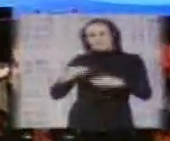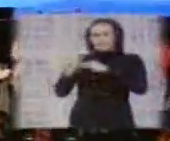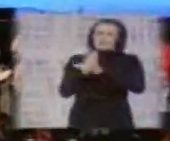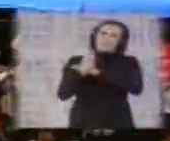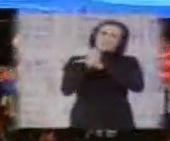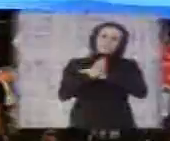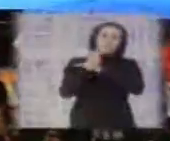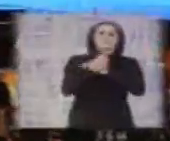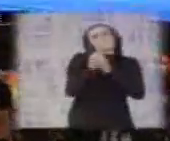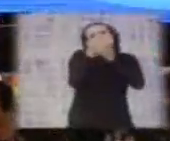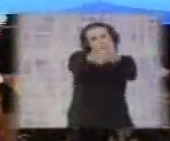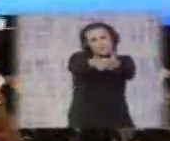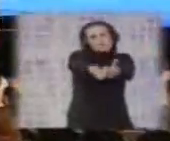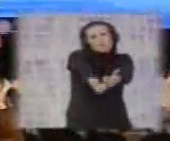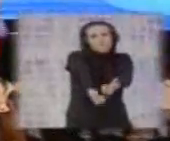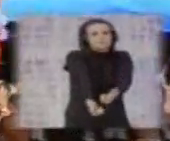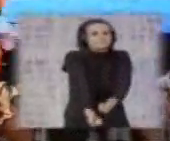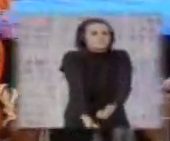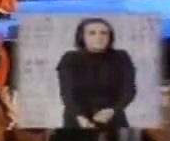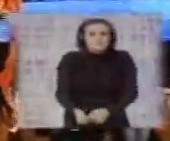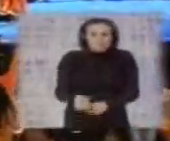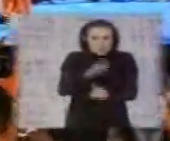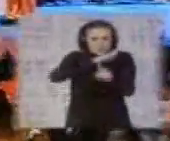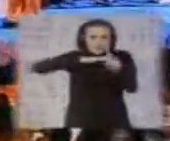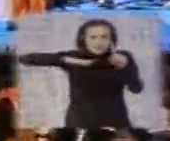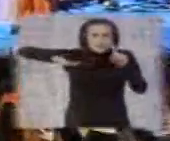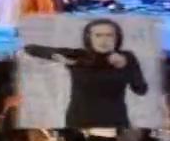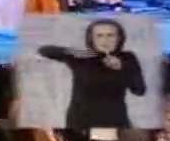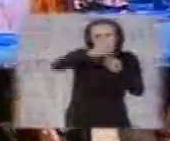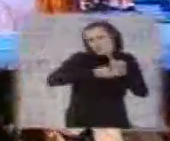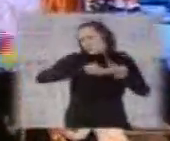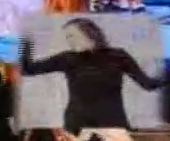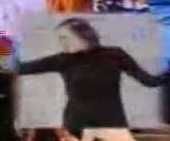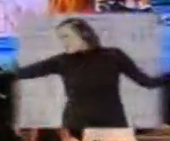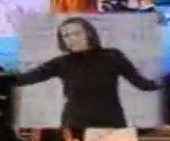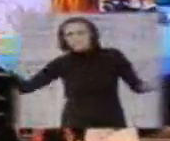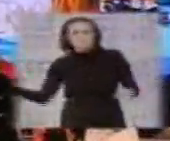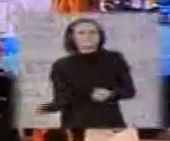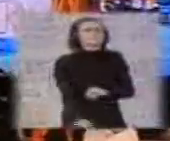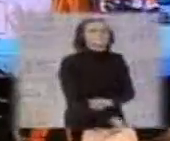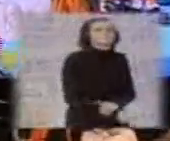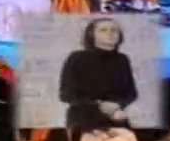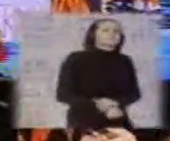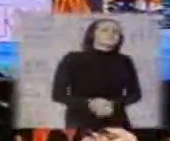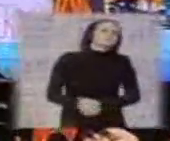por favor, contaminación fuera de aquí.